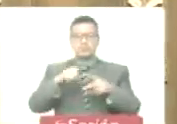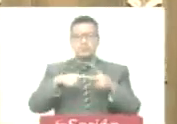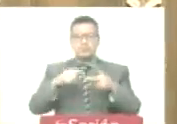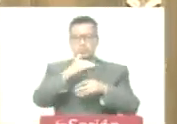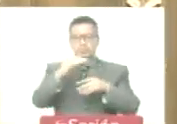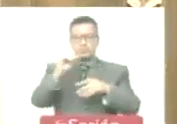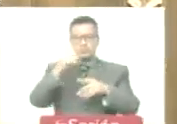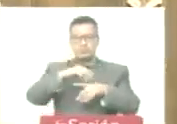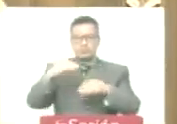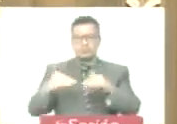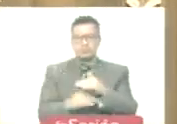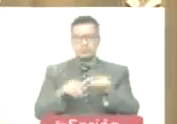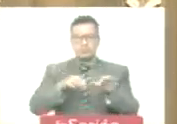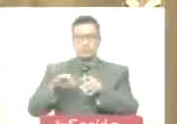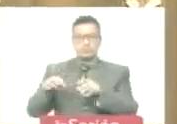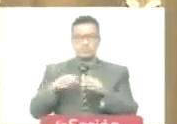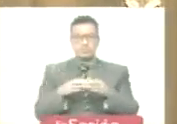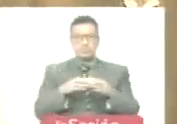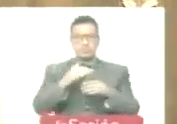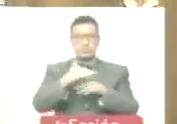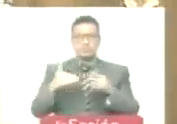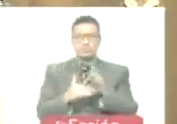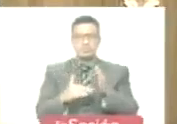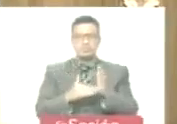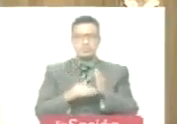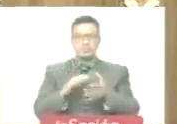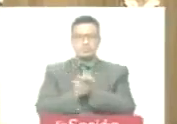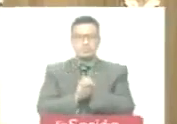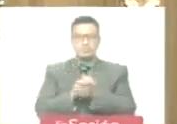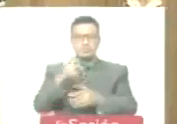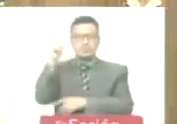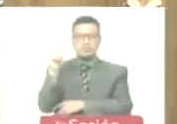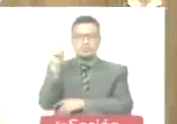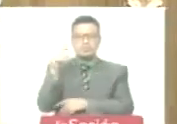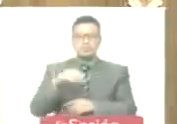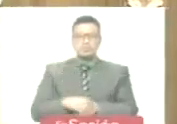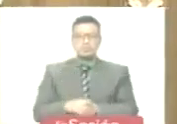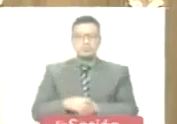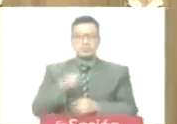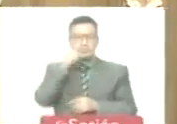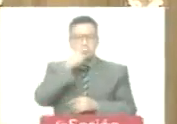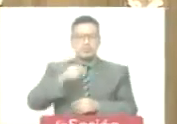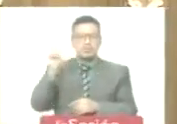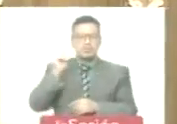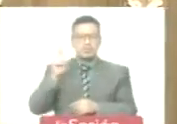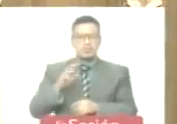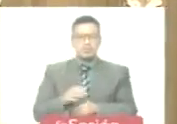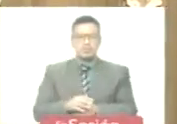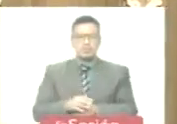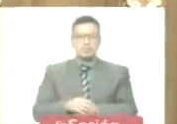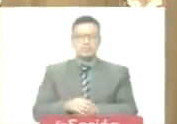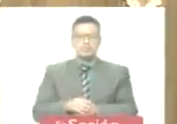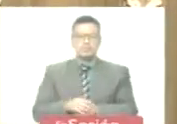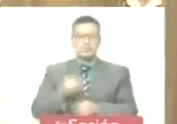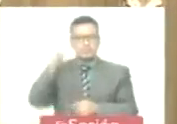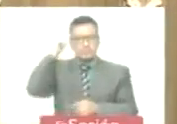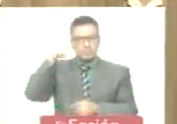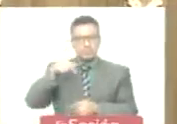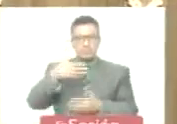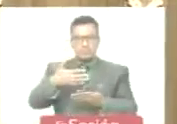vicepresidenta, secretaria y subsecretaria, colegas diputados, pueblo de Venezuela. Hoy me